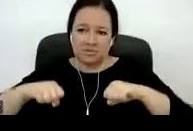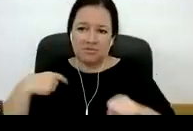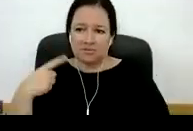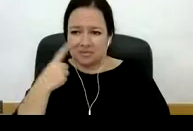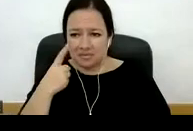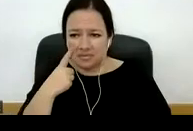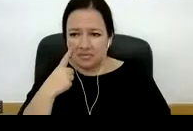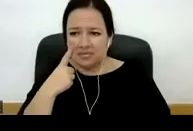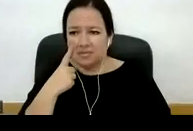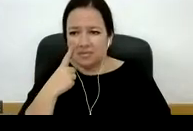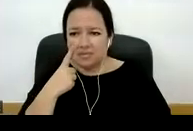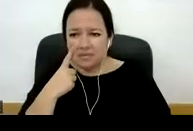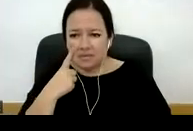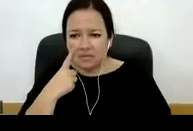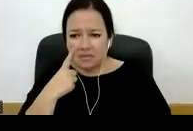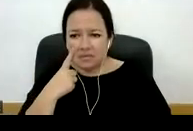en edificios,